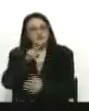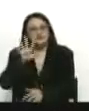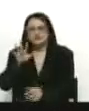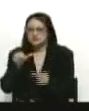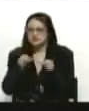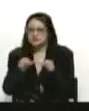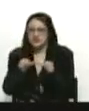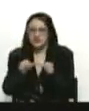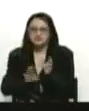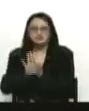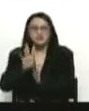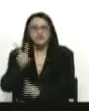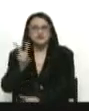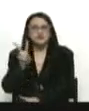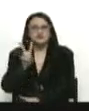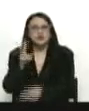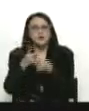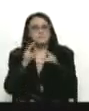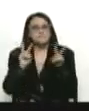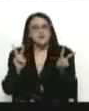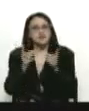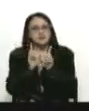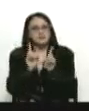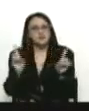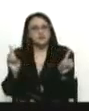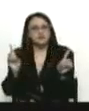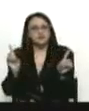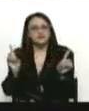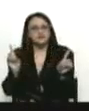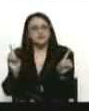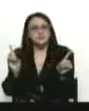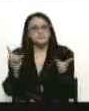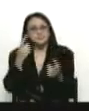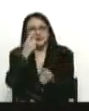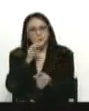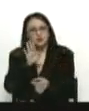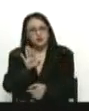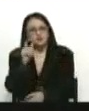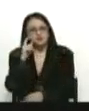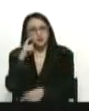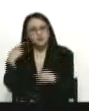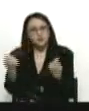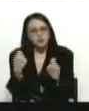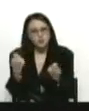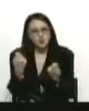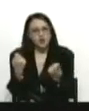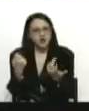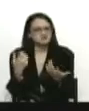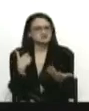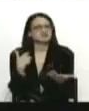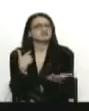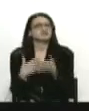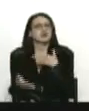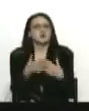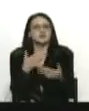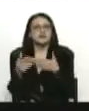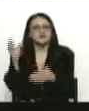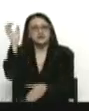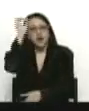curso de nuestro país en paz, en democracia, con protagonismo popular. Así que me vale medio lo que opine